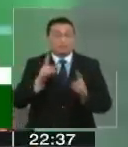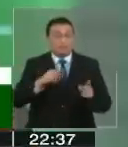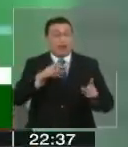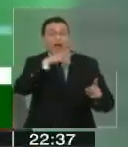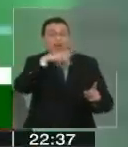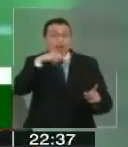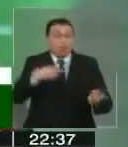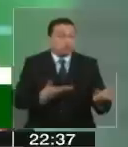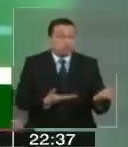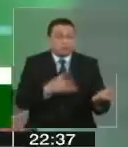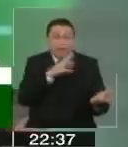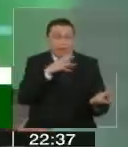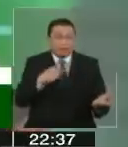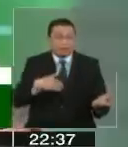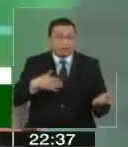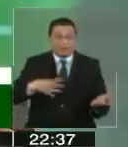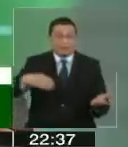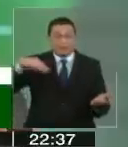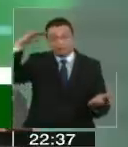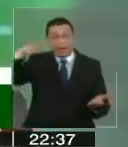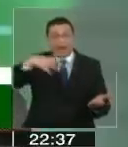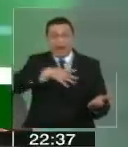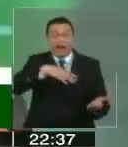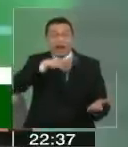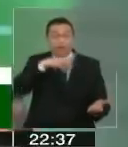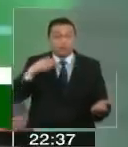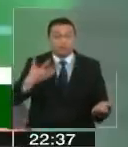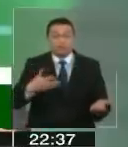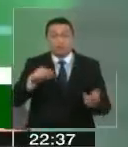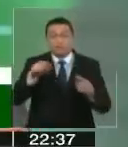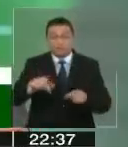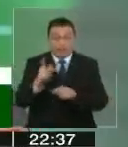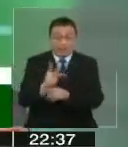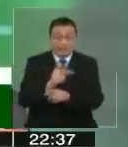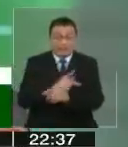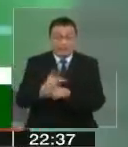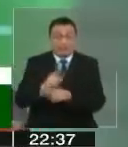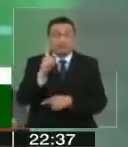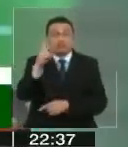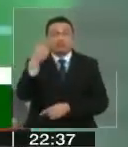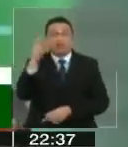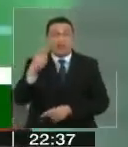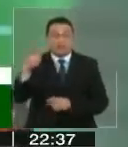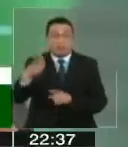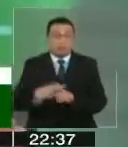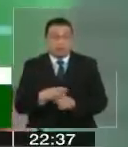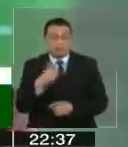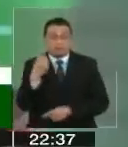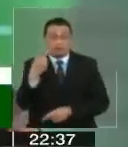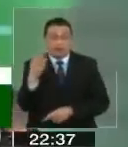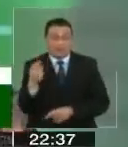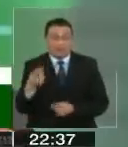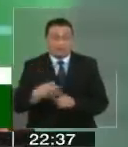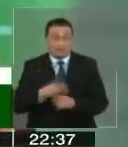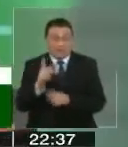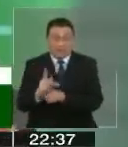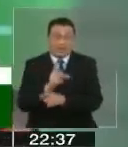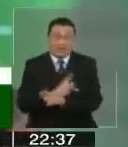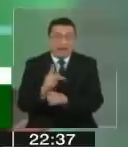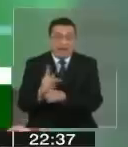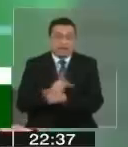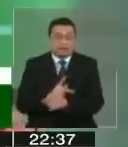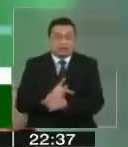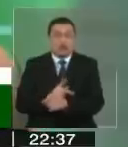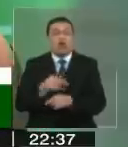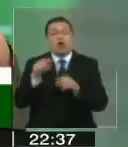adulto conmigo. O sea, la quine del Pablo son 120 mensual. Son la terapia de quine.